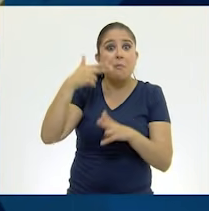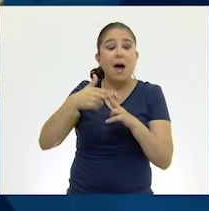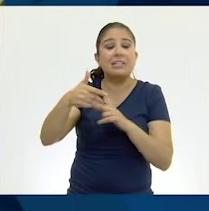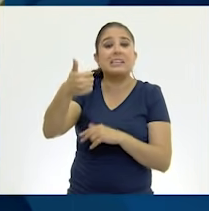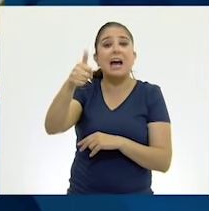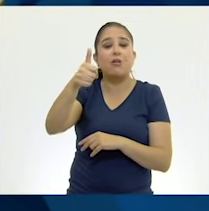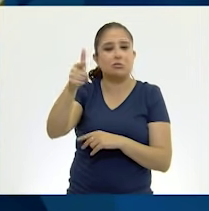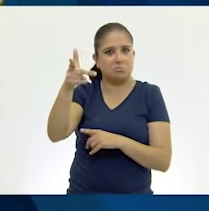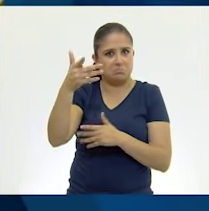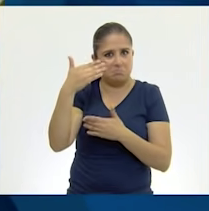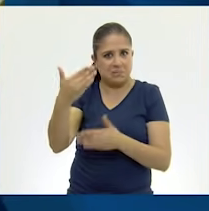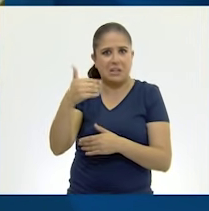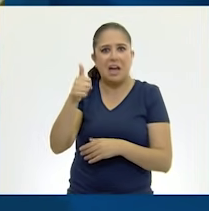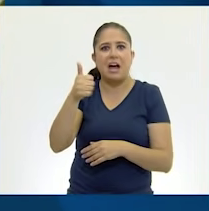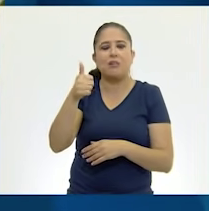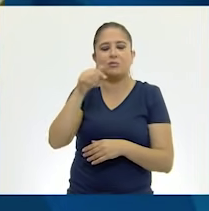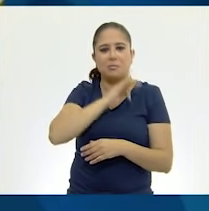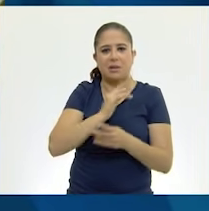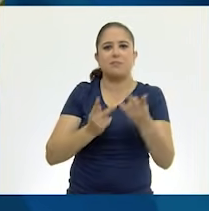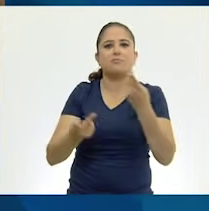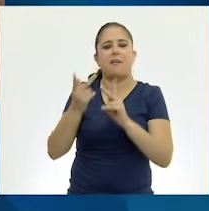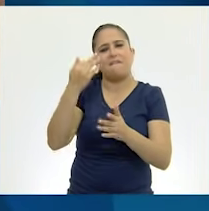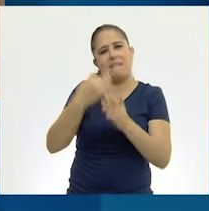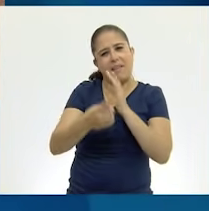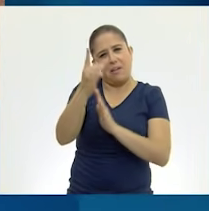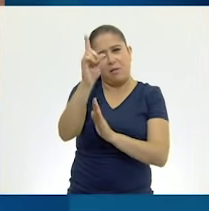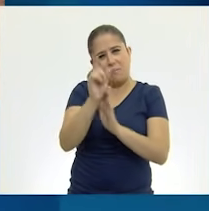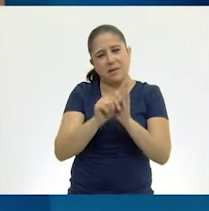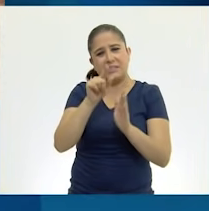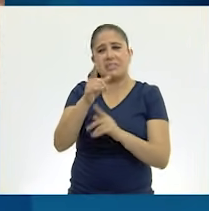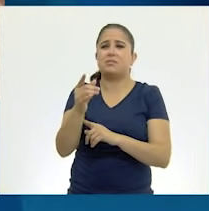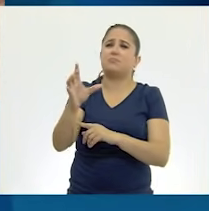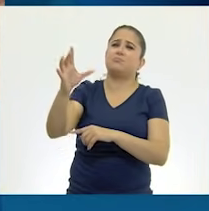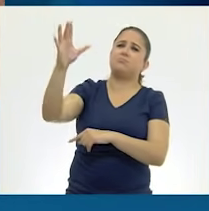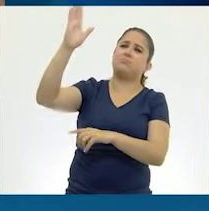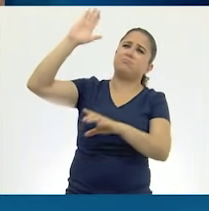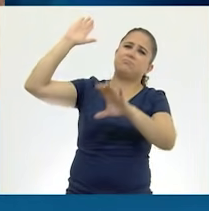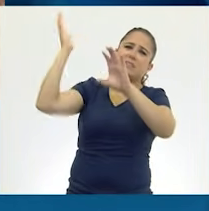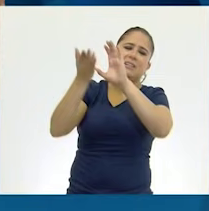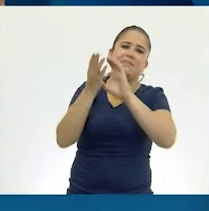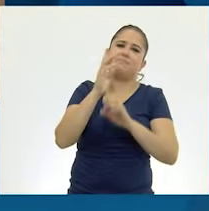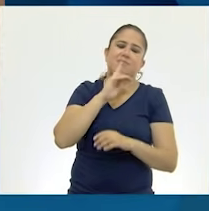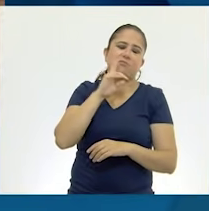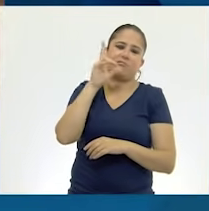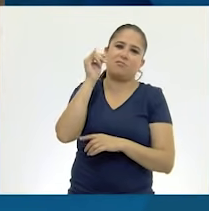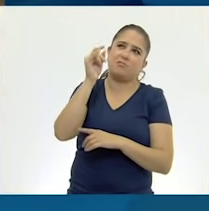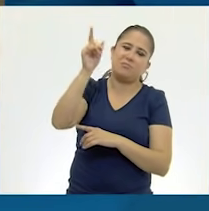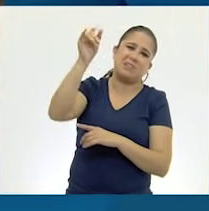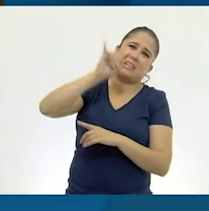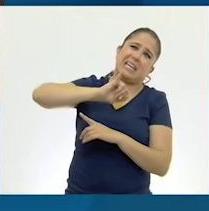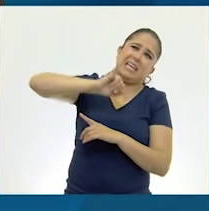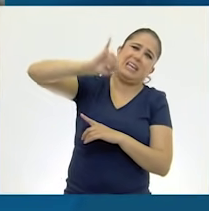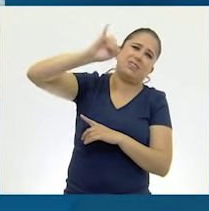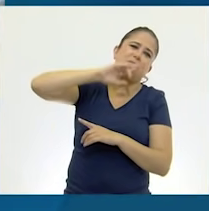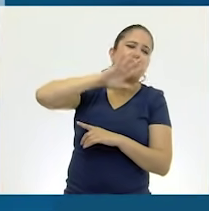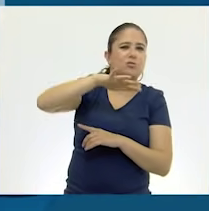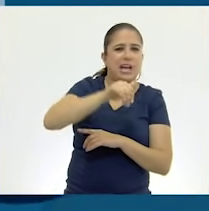agosto. Todavía falta un mes. Esa está bien alta para cortarla. Mejor vamos a buscar otra.